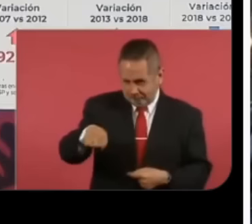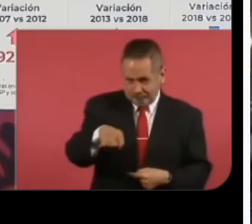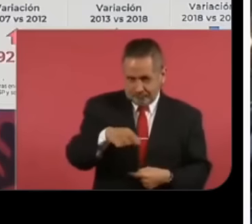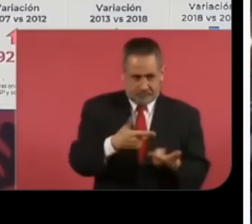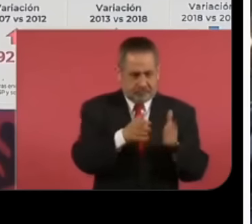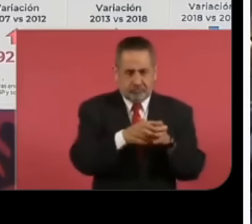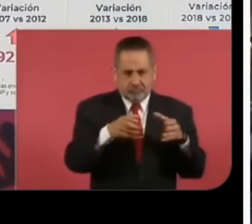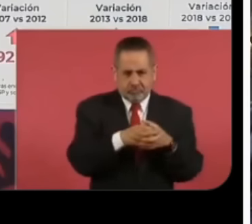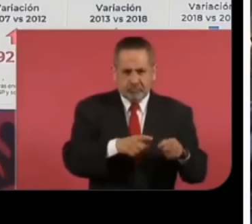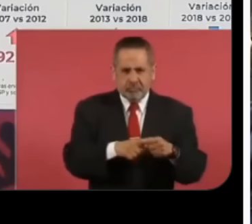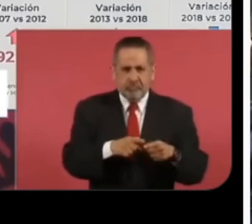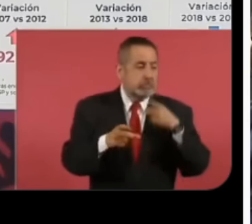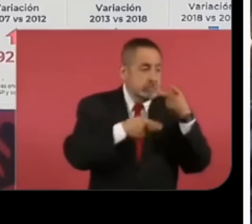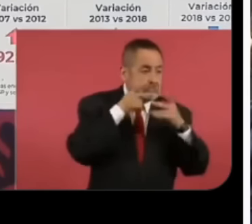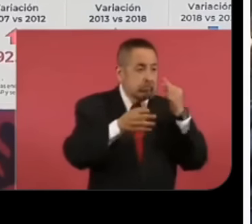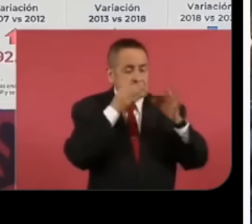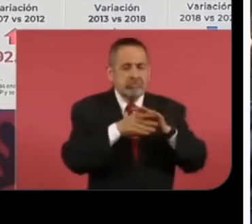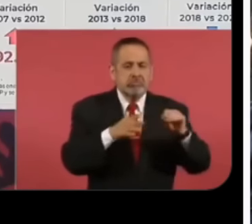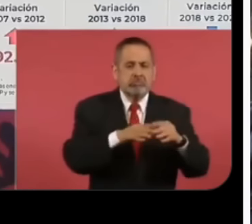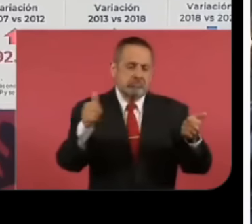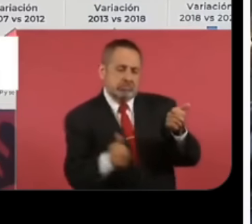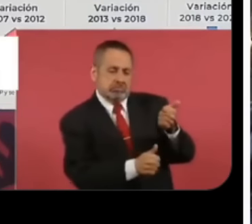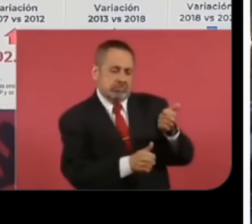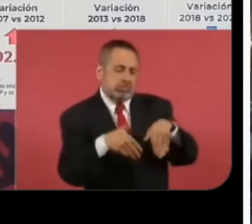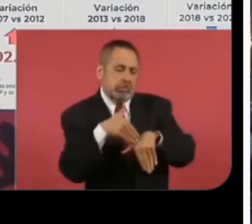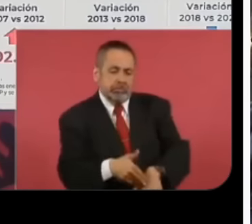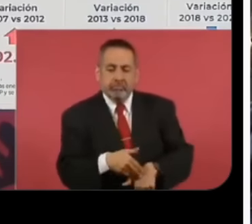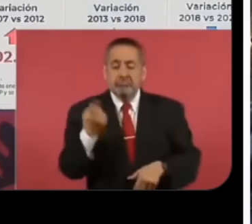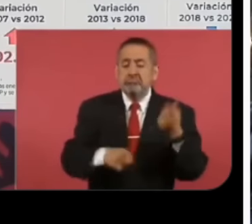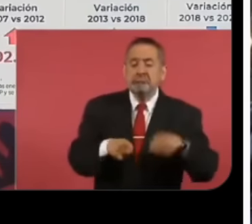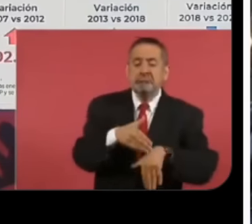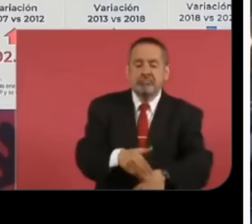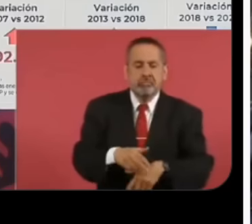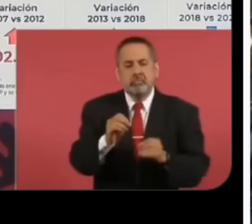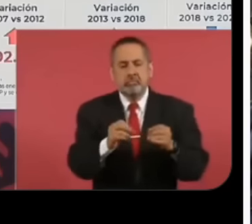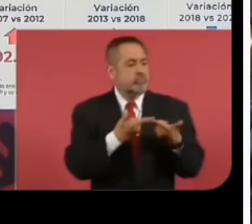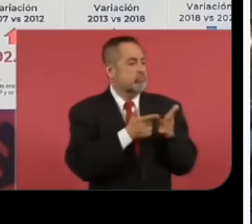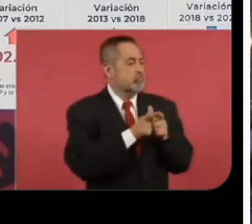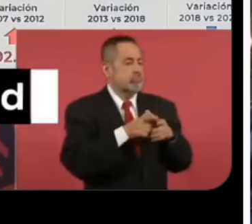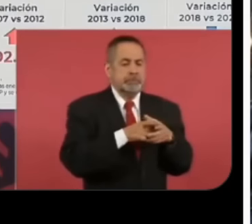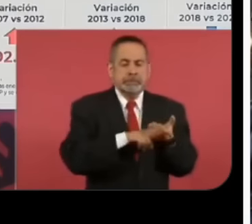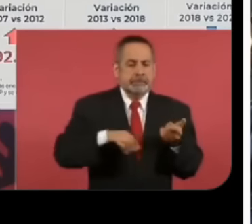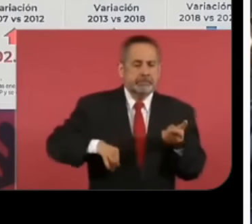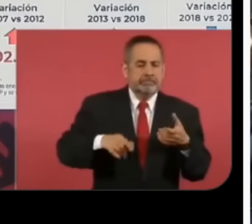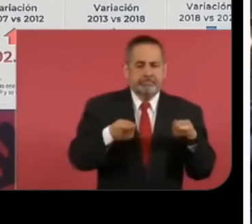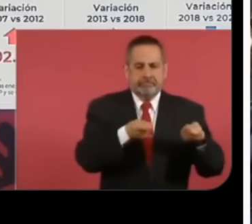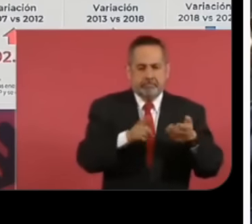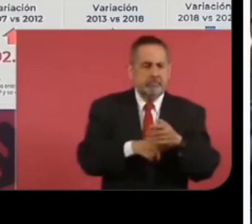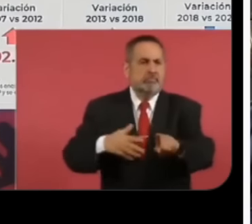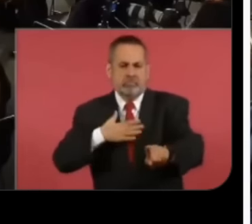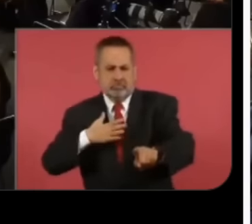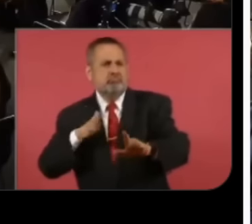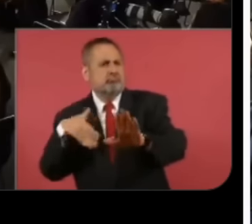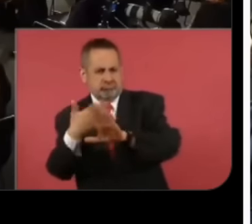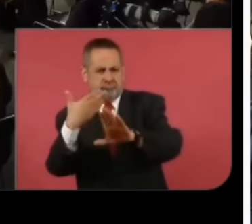solaparon. Comunicadores al servicio del régimen o al servicio de grupos de intereses creados. Yo critiqué a Felipe Calderón y a